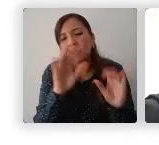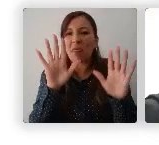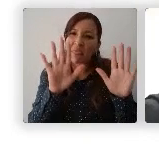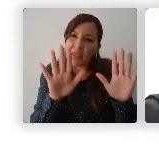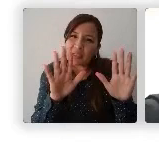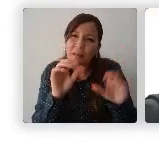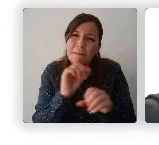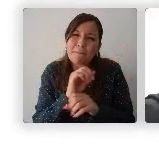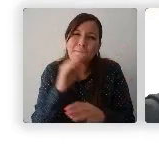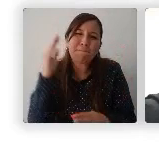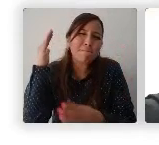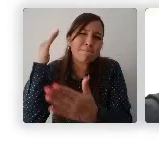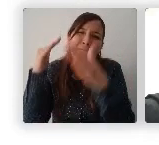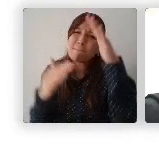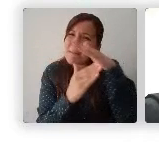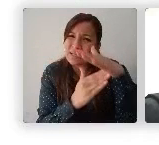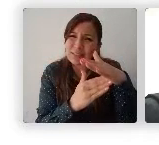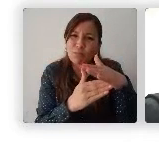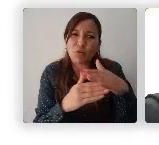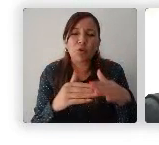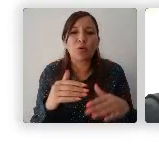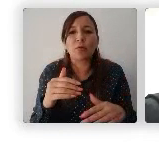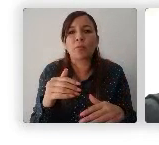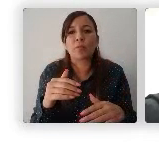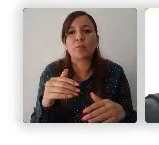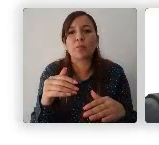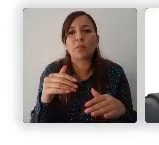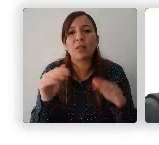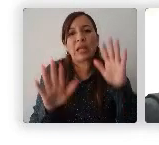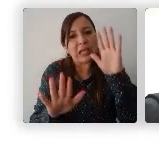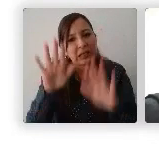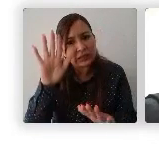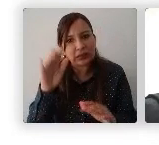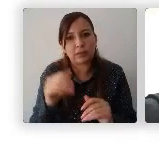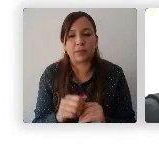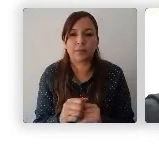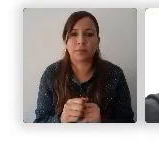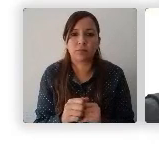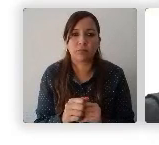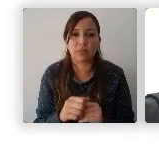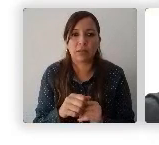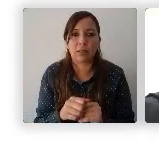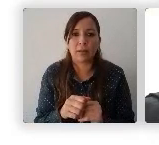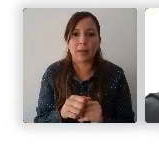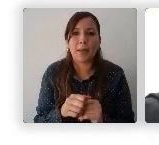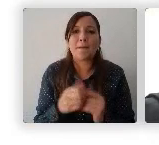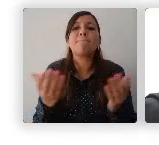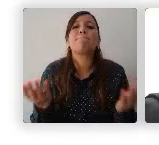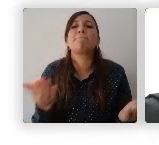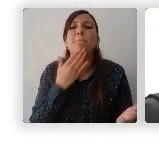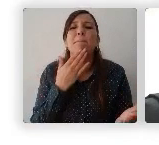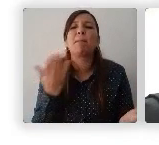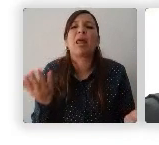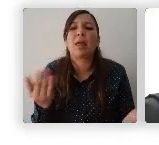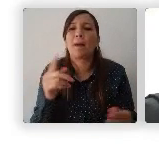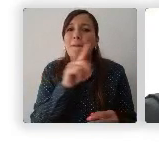responsables, como operadores de viaje o agencia de viaje, tenemos que tener claro eso, ¿no? De poder respetar desde ya